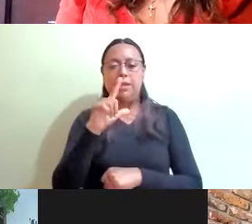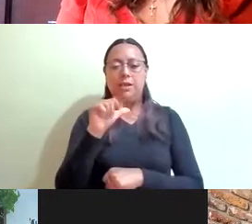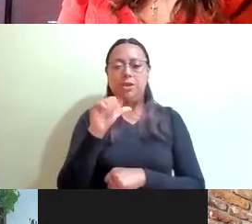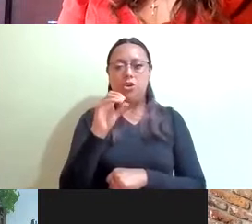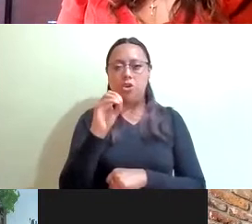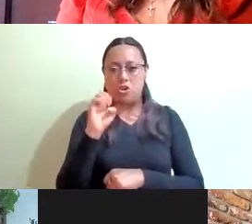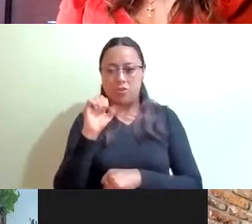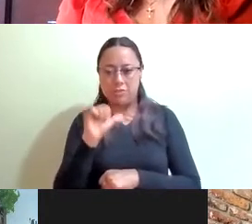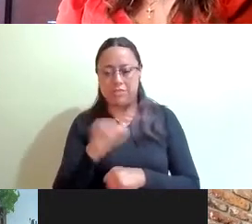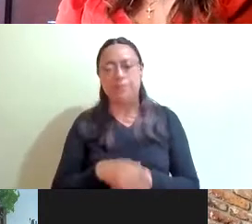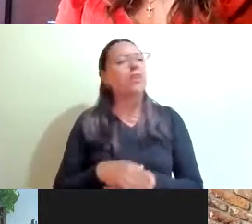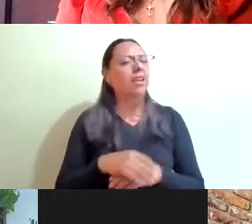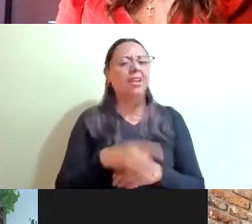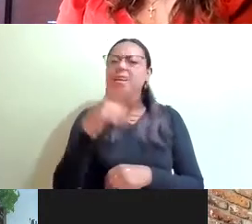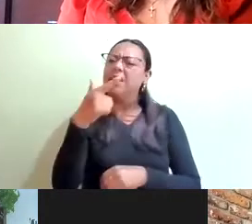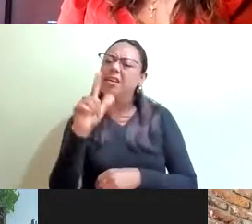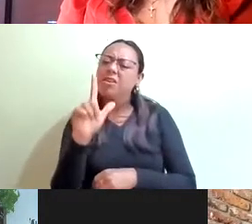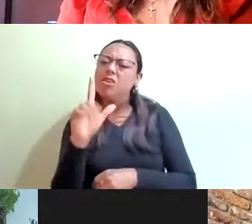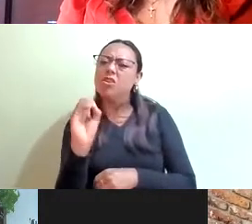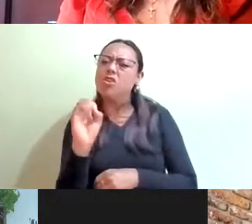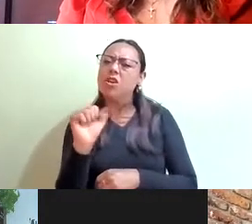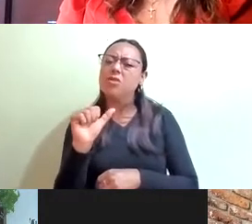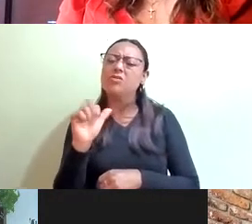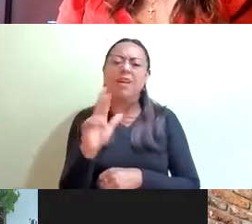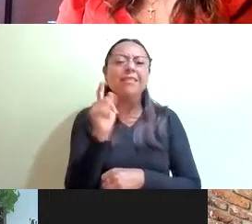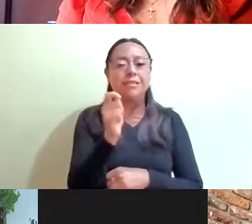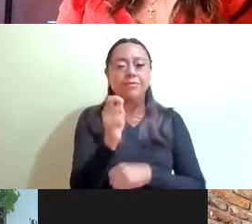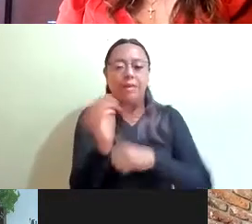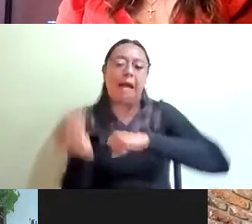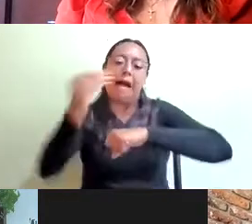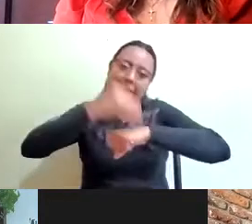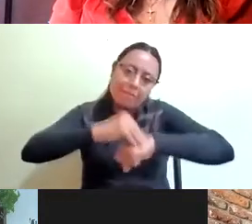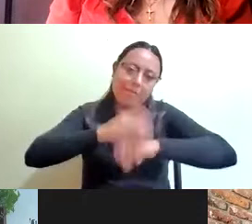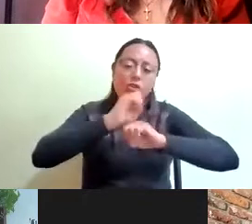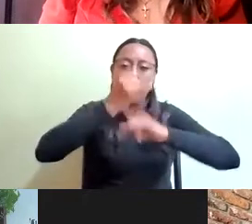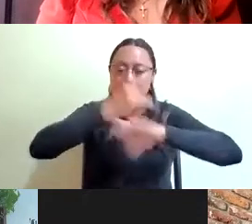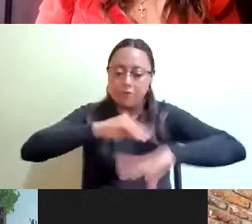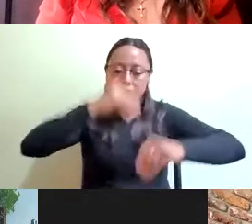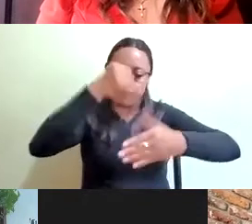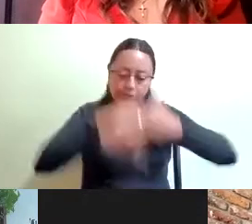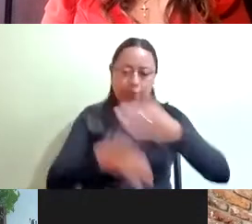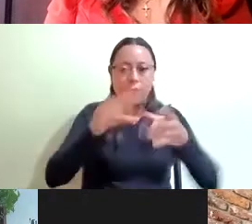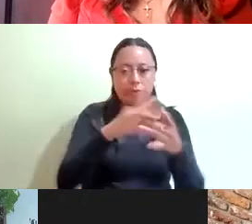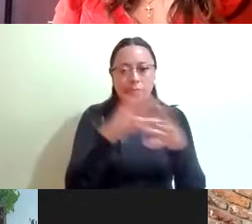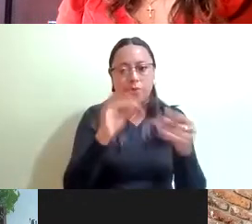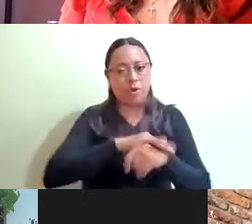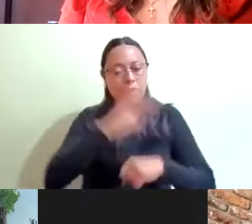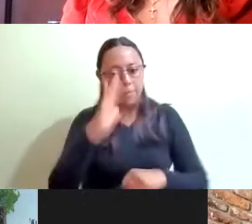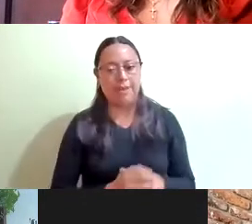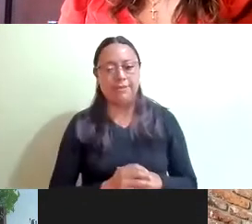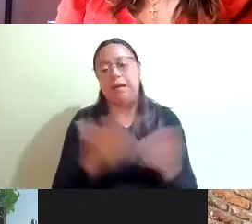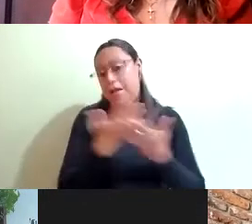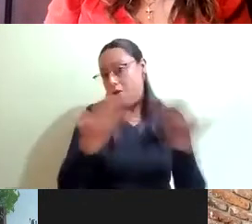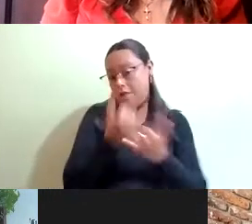más información. La glosa de un informe es precisamente aumentar la información que